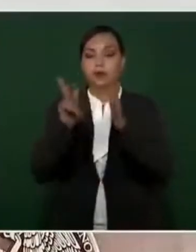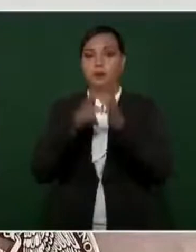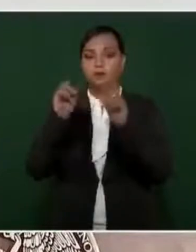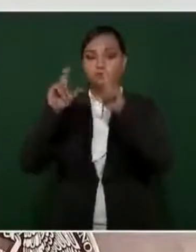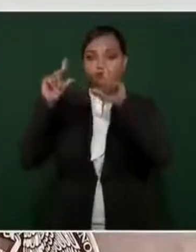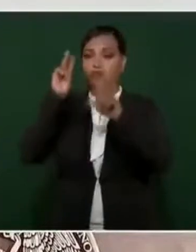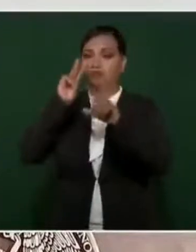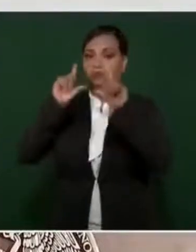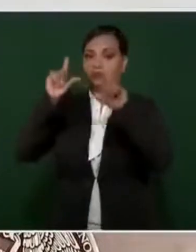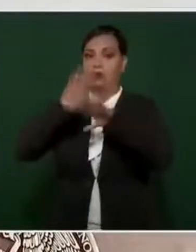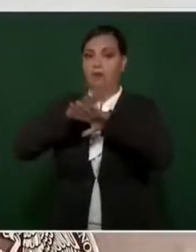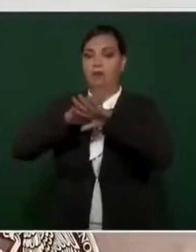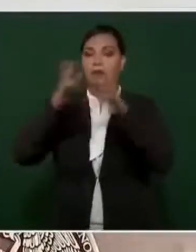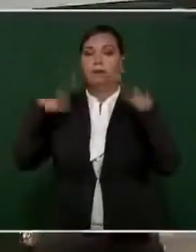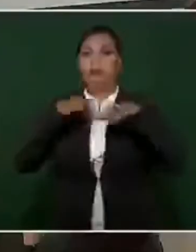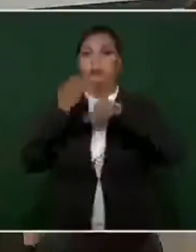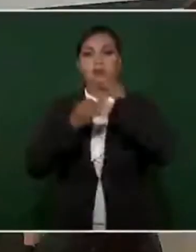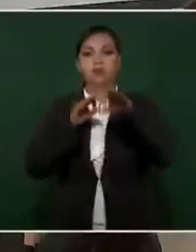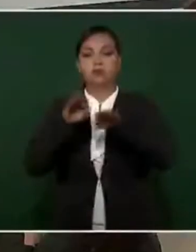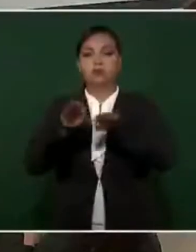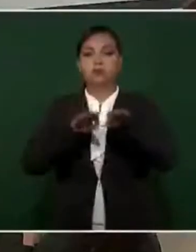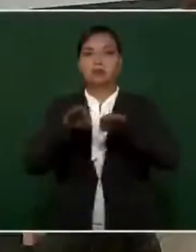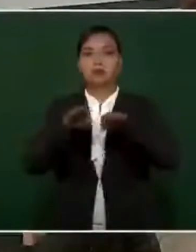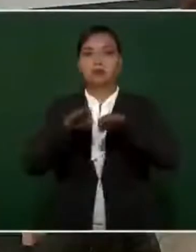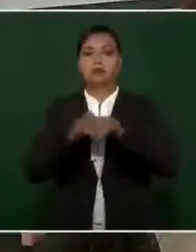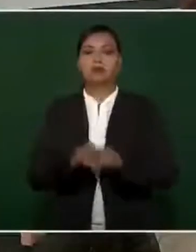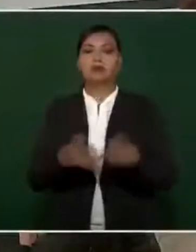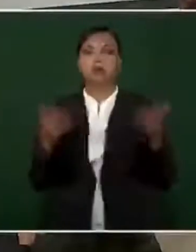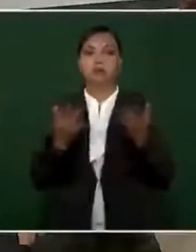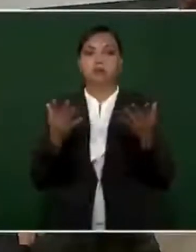estos efectivos trabajan en lo que son